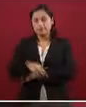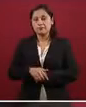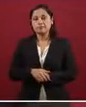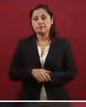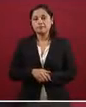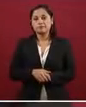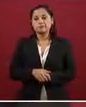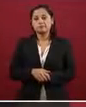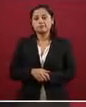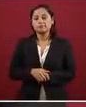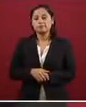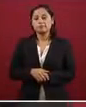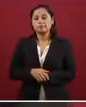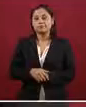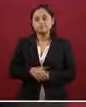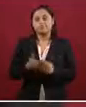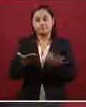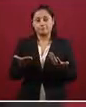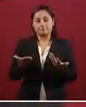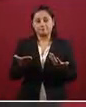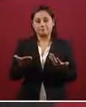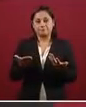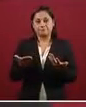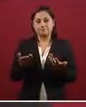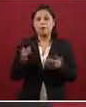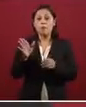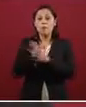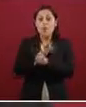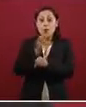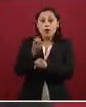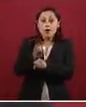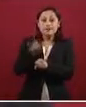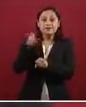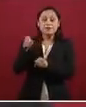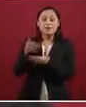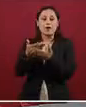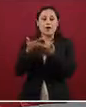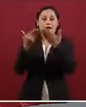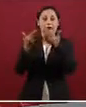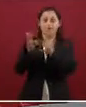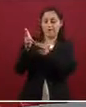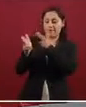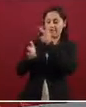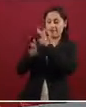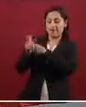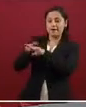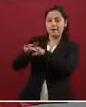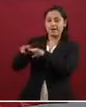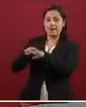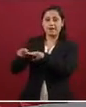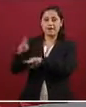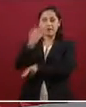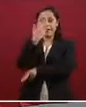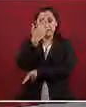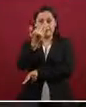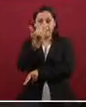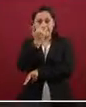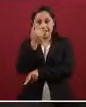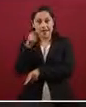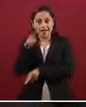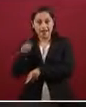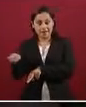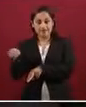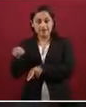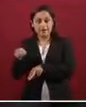En esa vía es que va el Tren Maya, más de la mitad de la superficie,